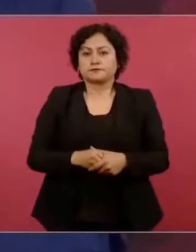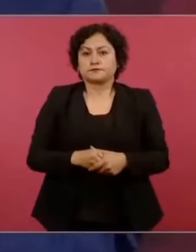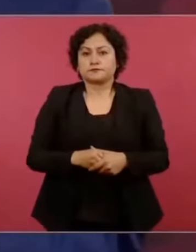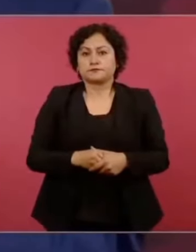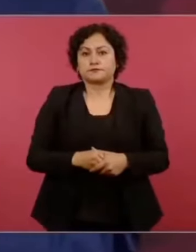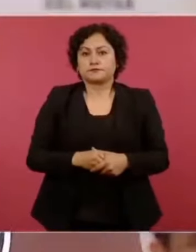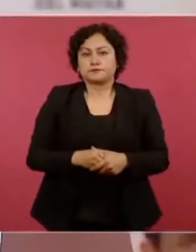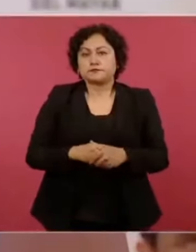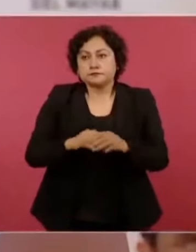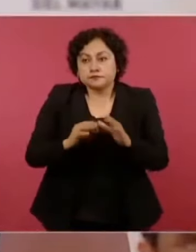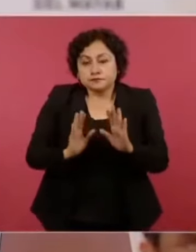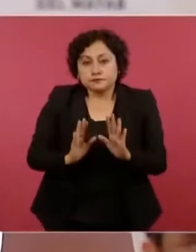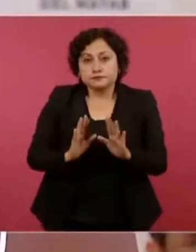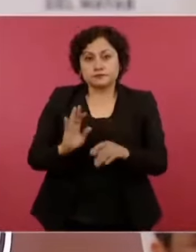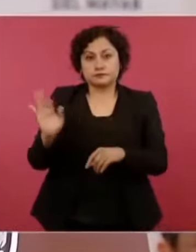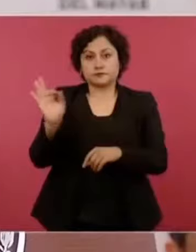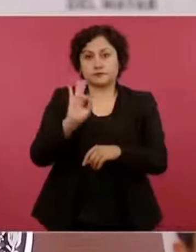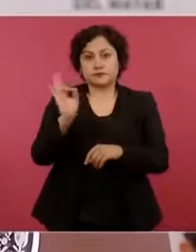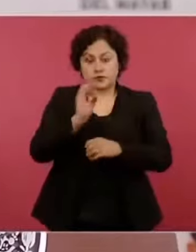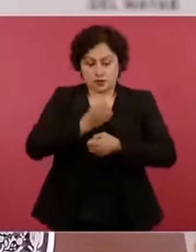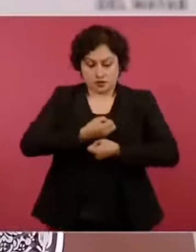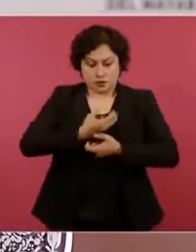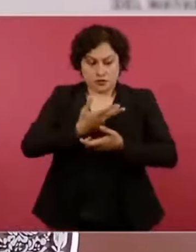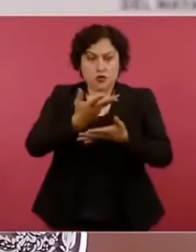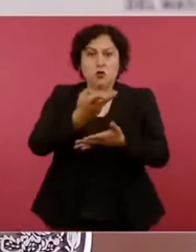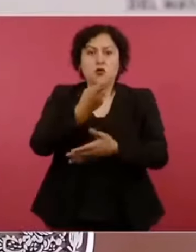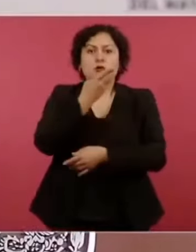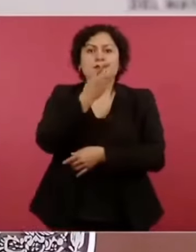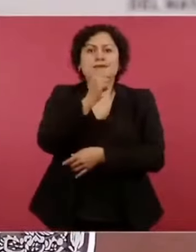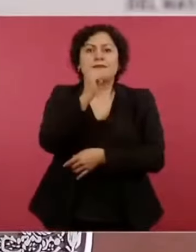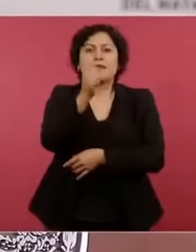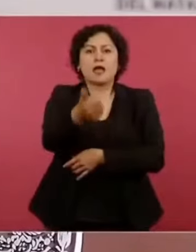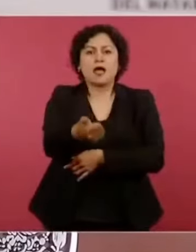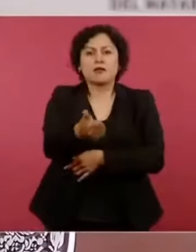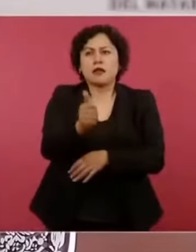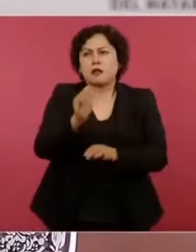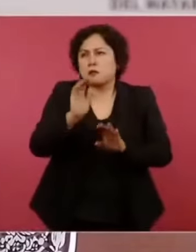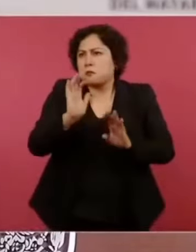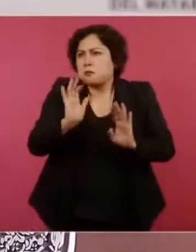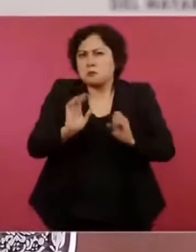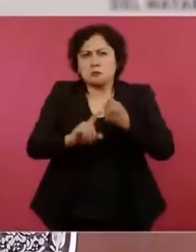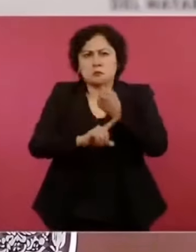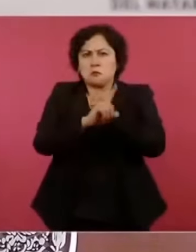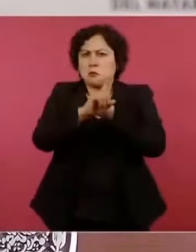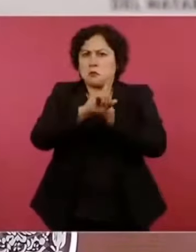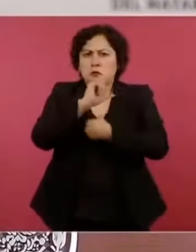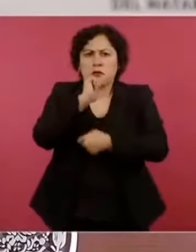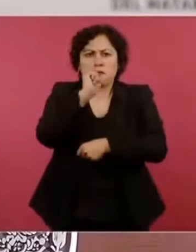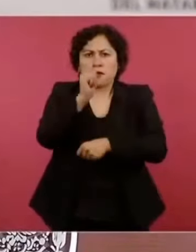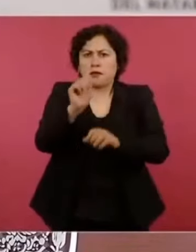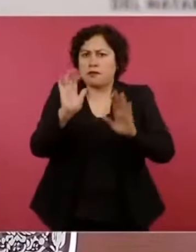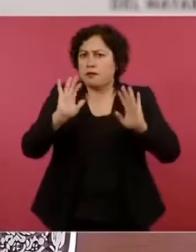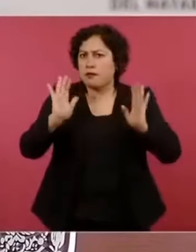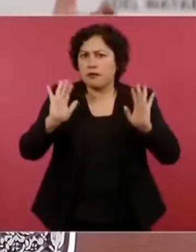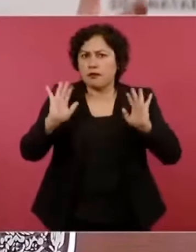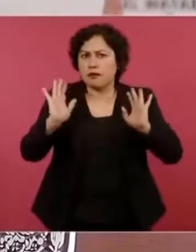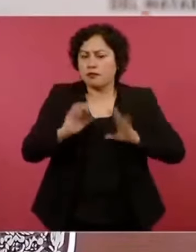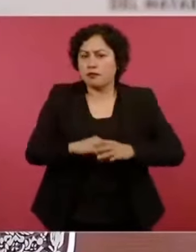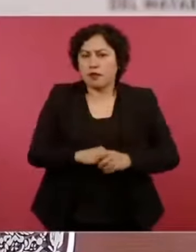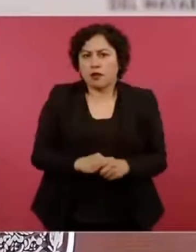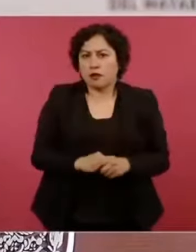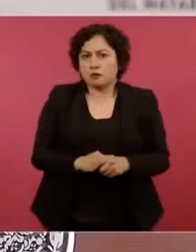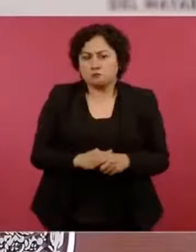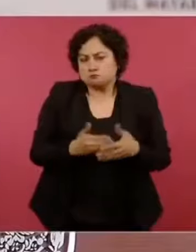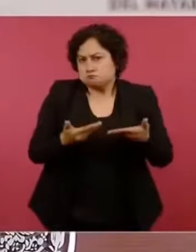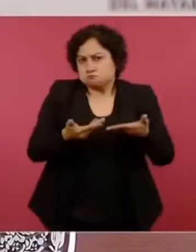lo hacen, no hay problema con nosotros. Van a continuar